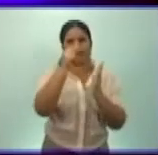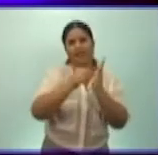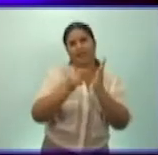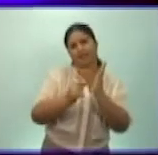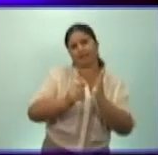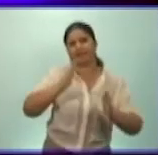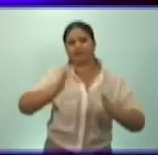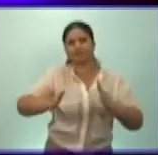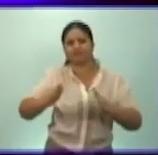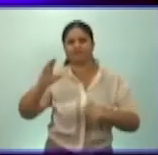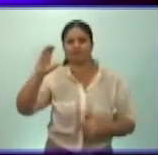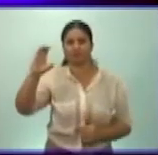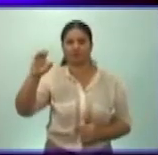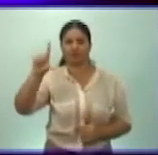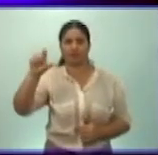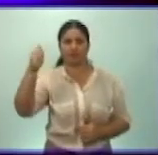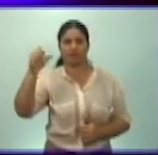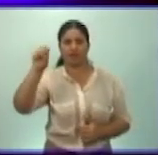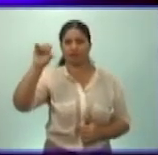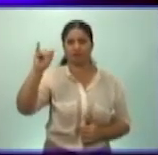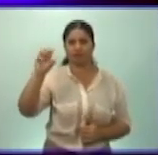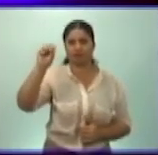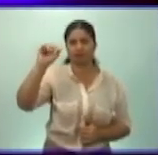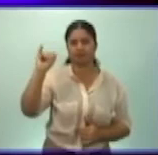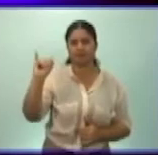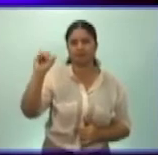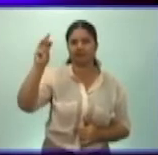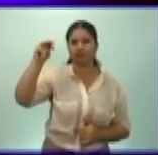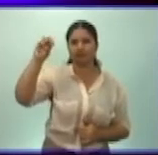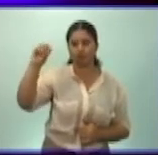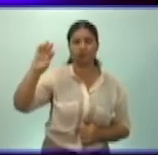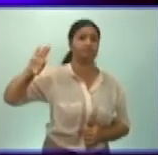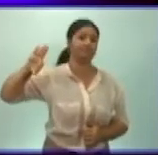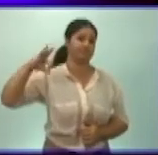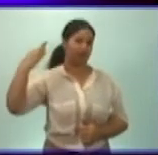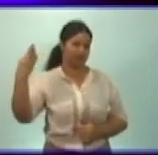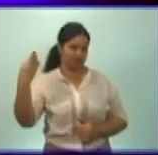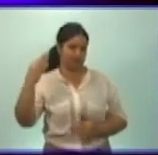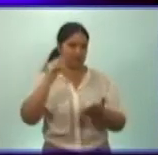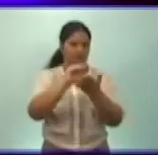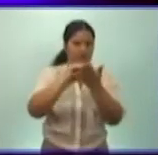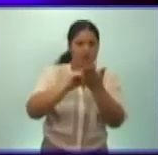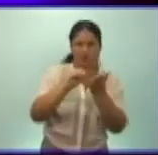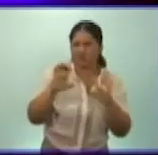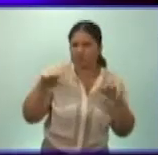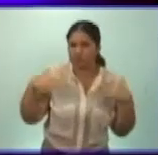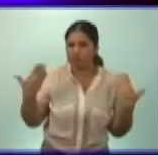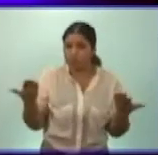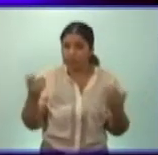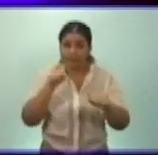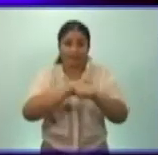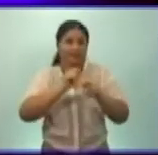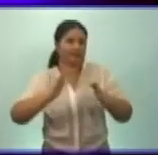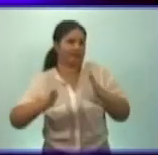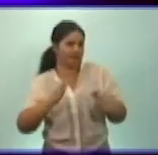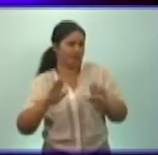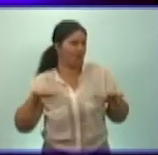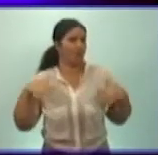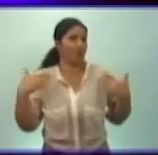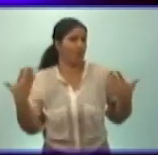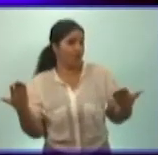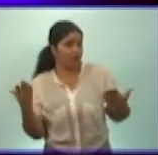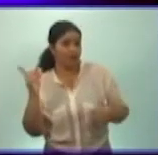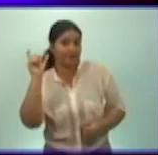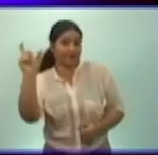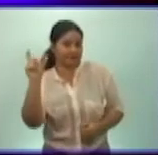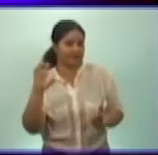el lugar, la acción y el tiempo, que proceden también del teatro clásico. Y el conflicto, hay un elemento muy importante en el